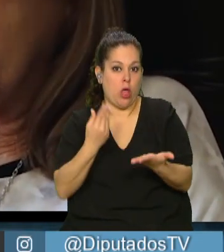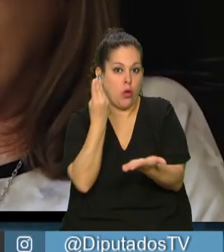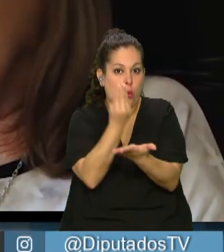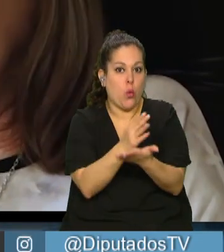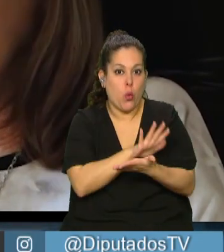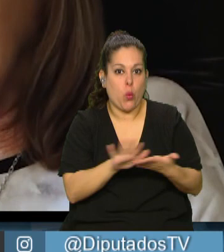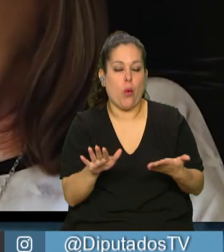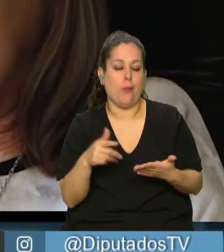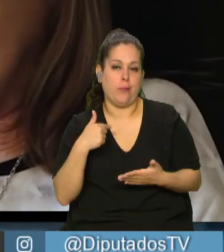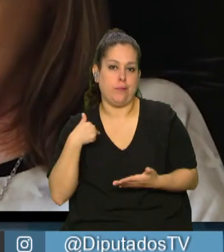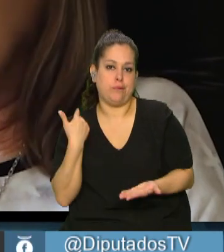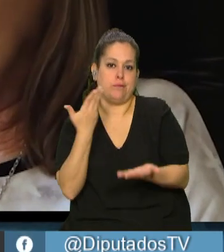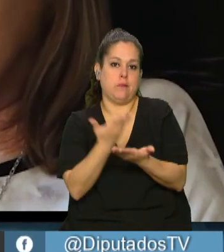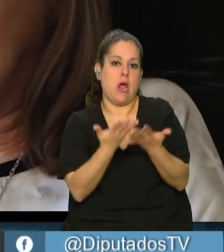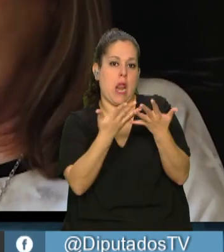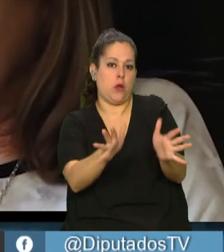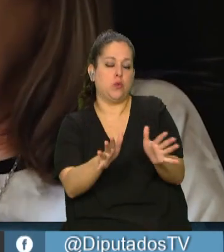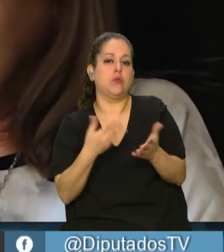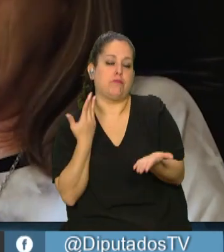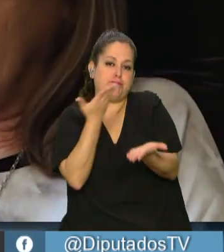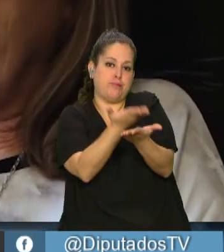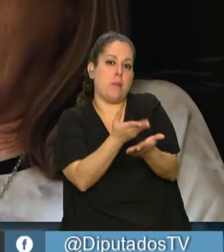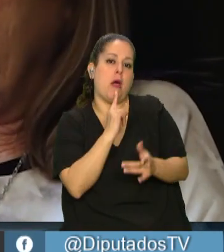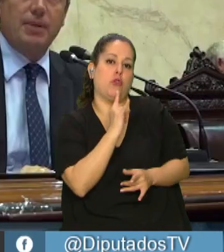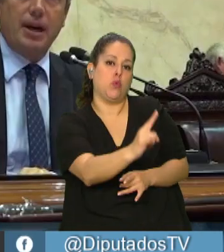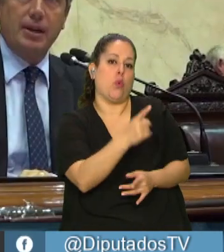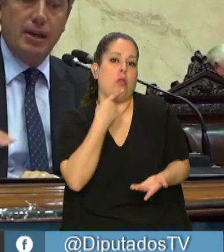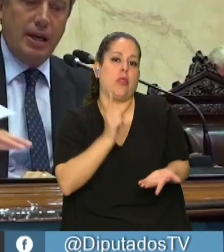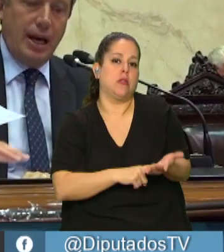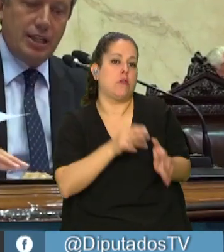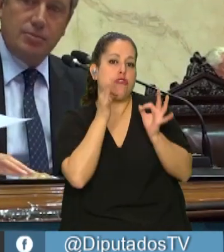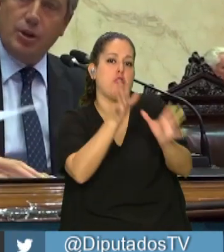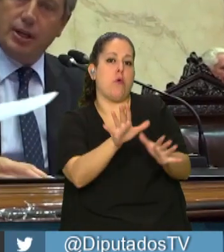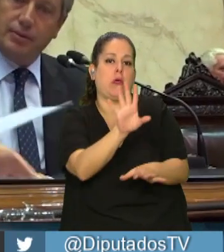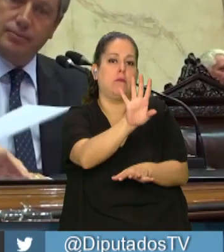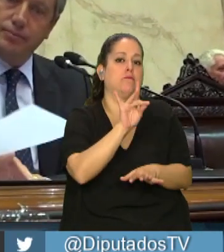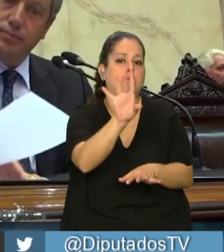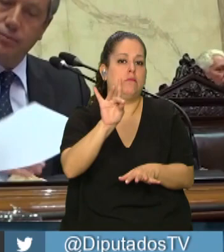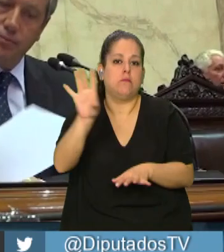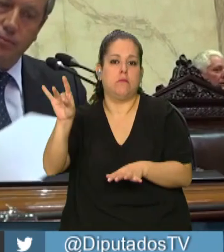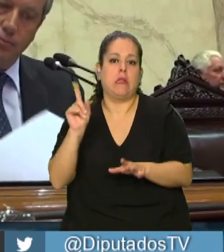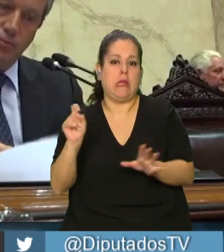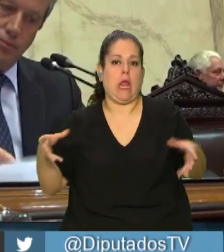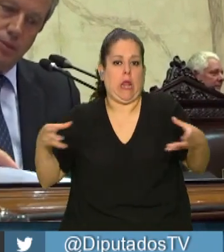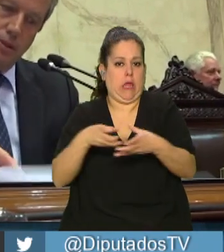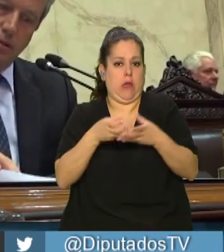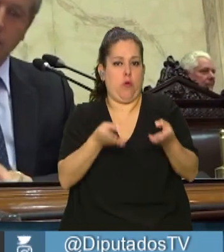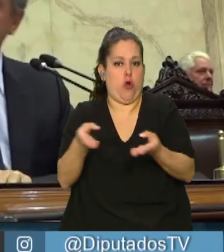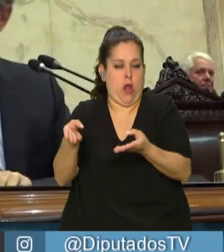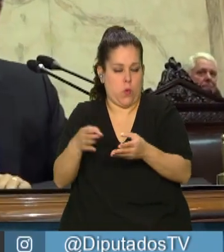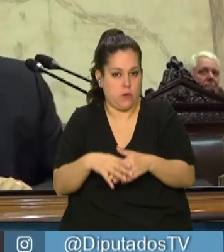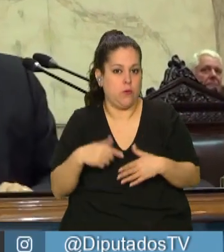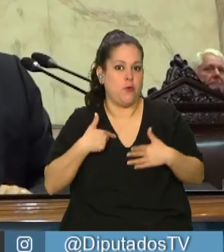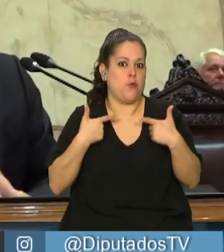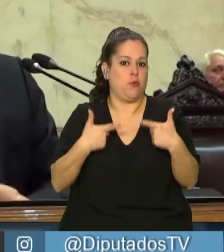porque es como que tienen que tener la libertad para elegir a sus colaboradores. De todas maneras, he tenido la suerte